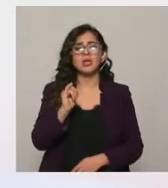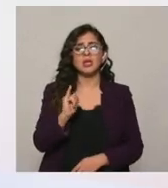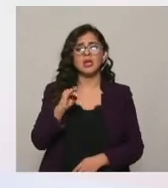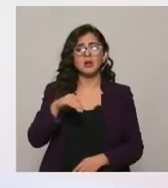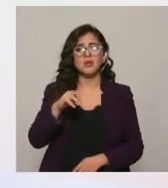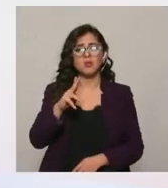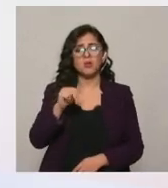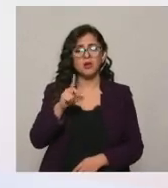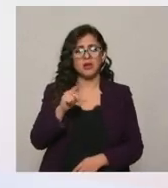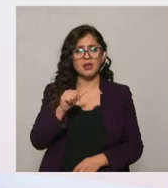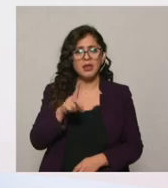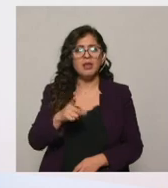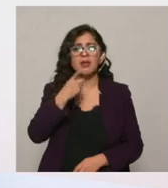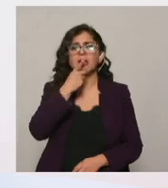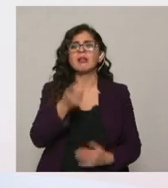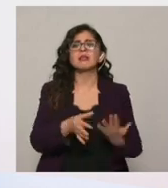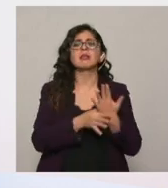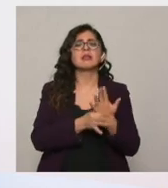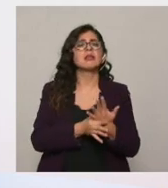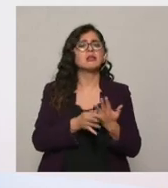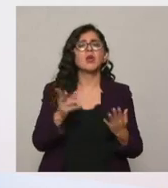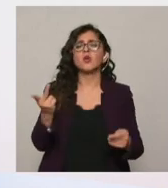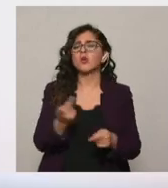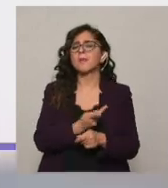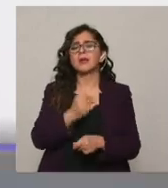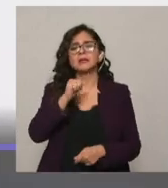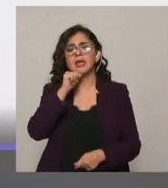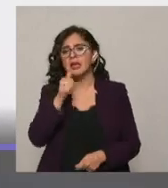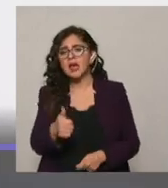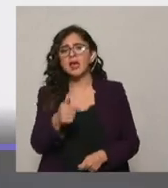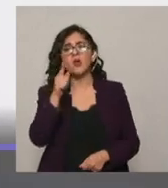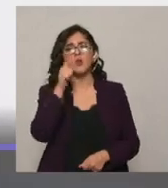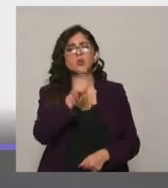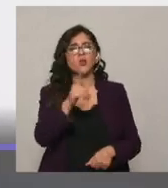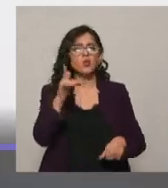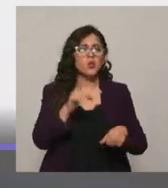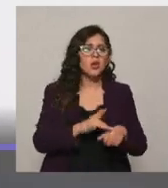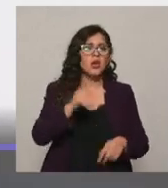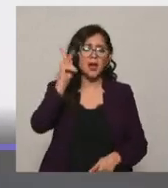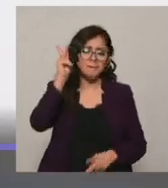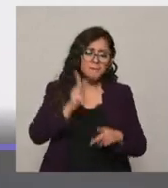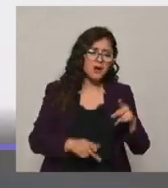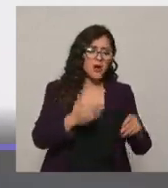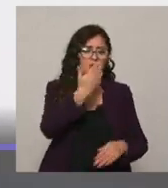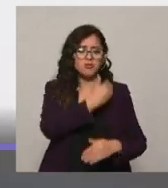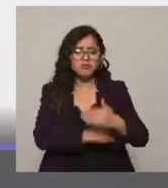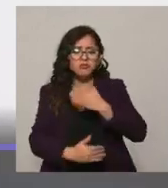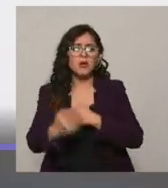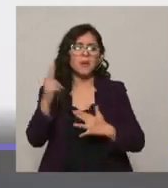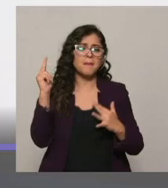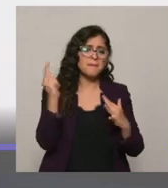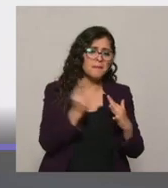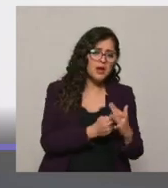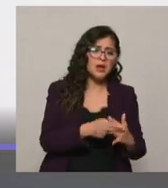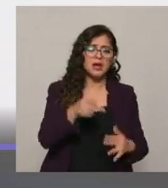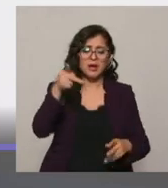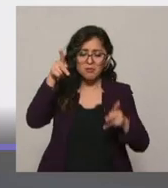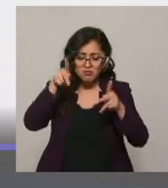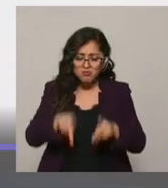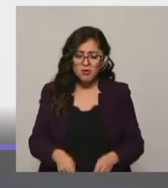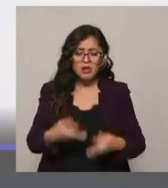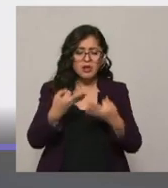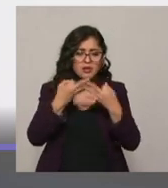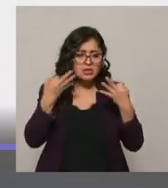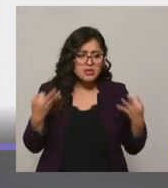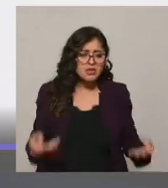de no pasa nada, tócala, asesínala, destázala, viólala, entiérrala, llévatela a tu casa, viólala,